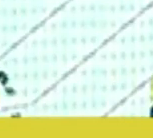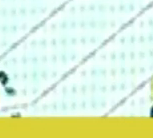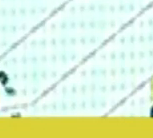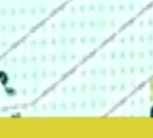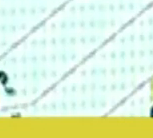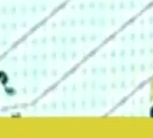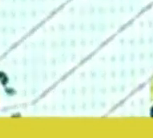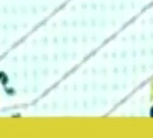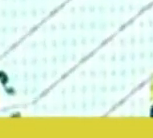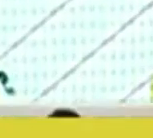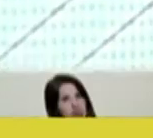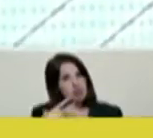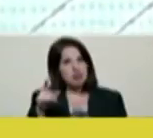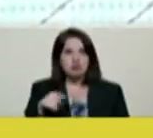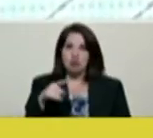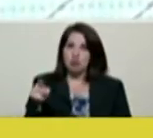voy?